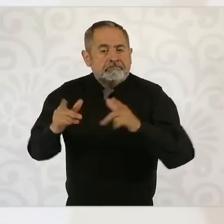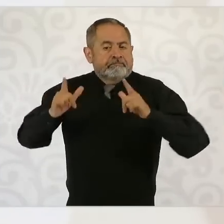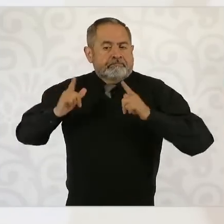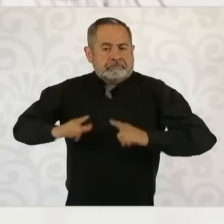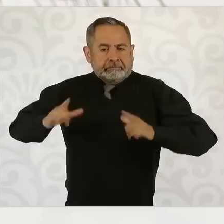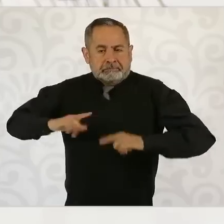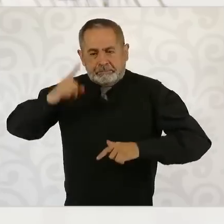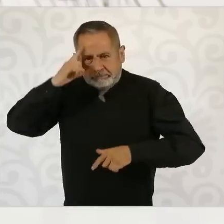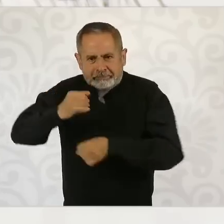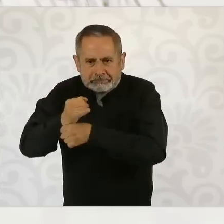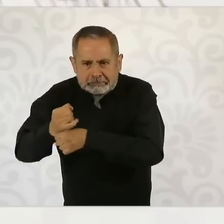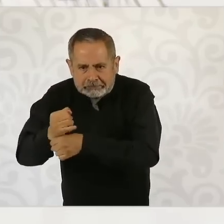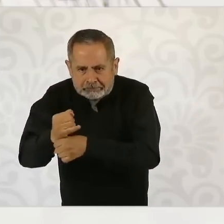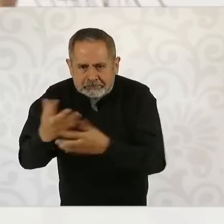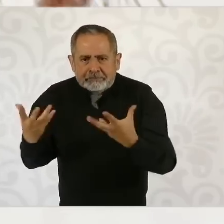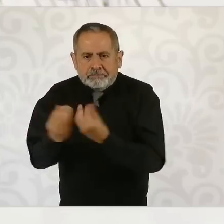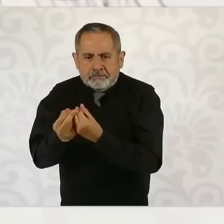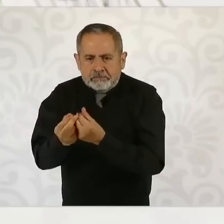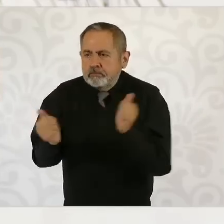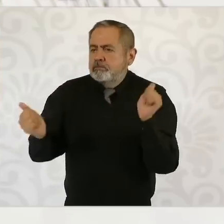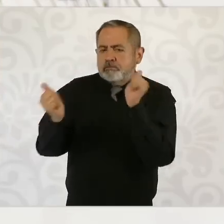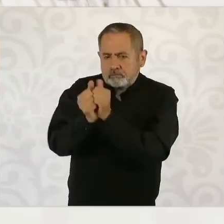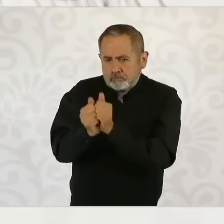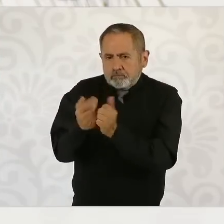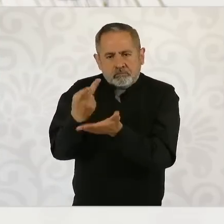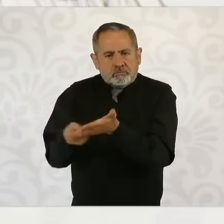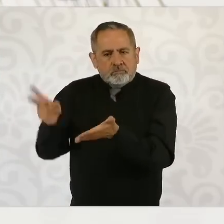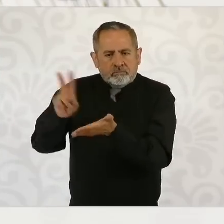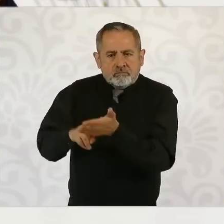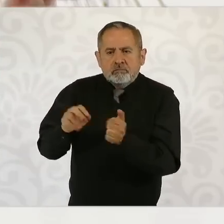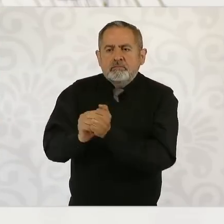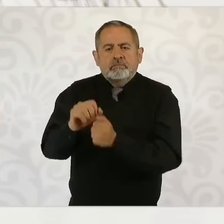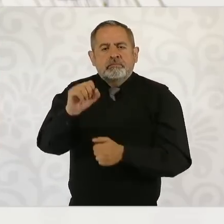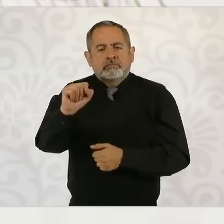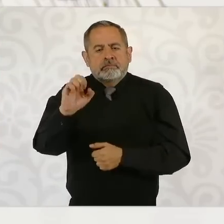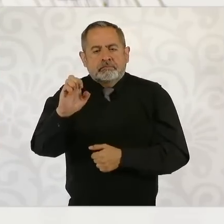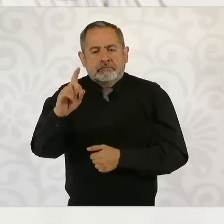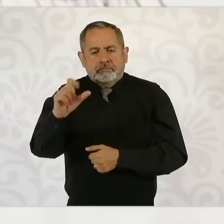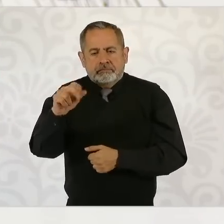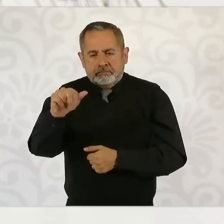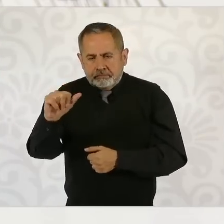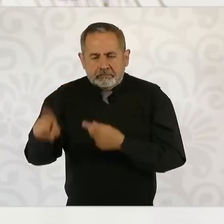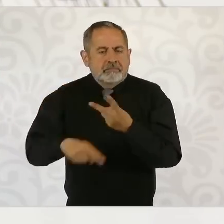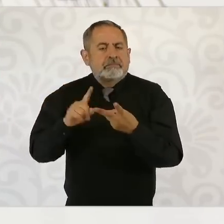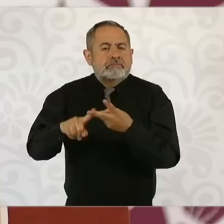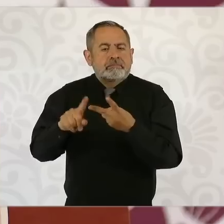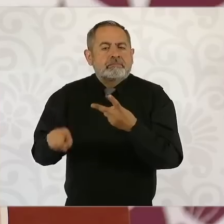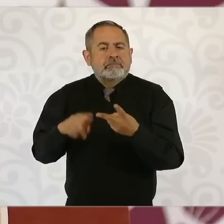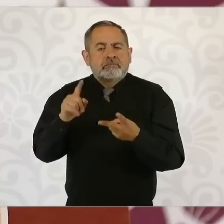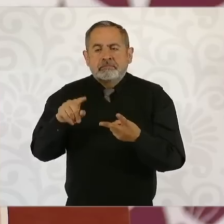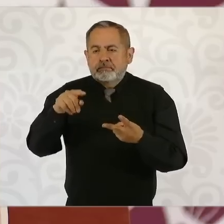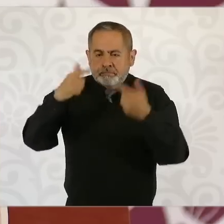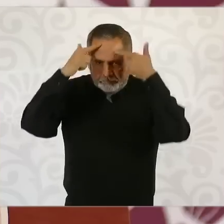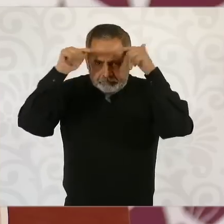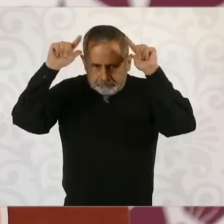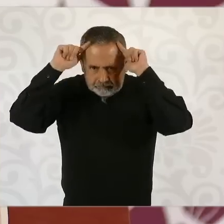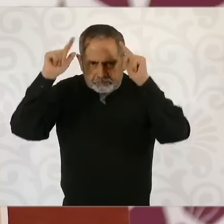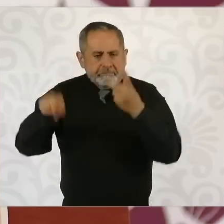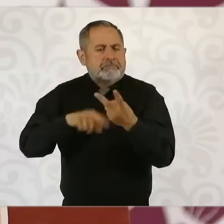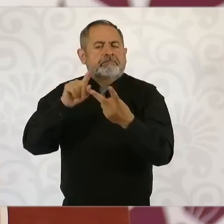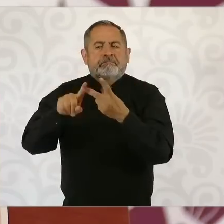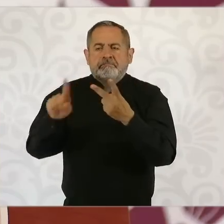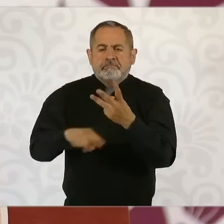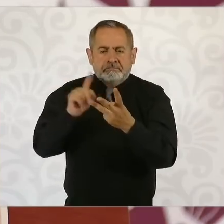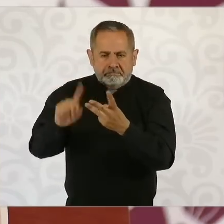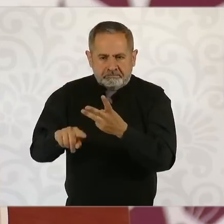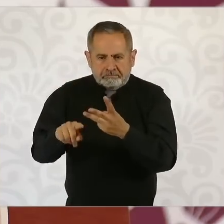que pueda coordinarse con la investigación que realiza Defensa, la investigación que realiza Marina, la